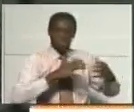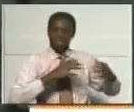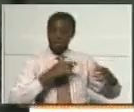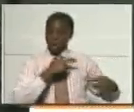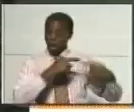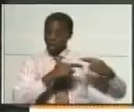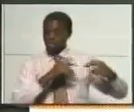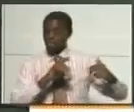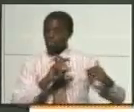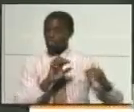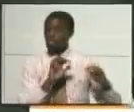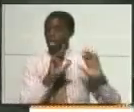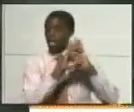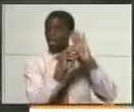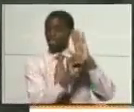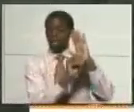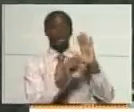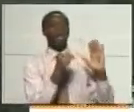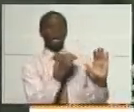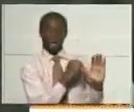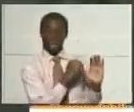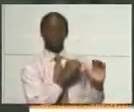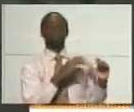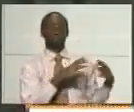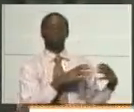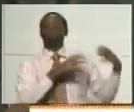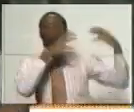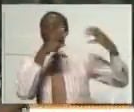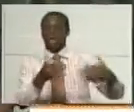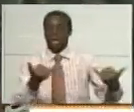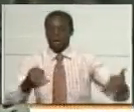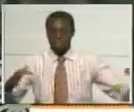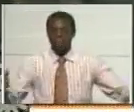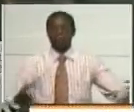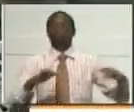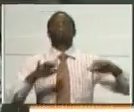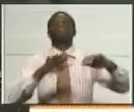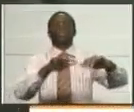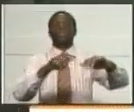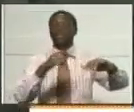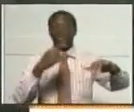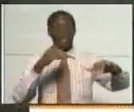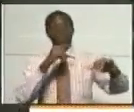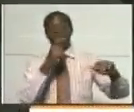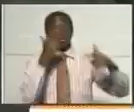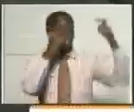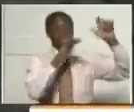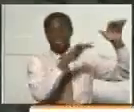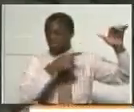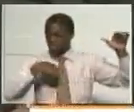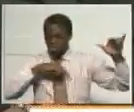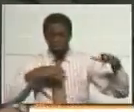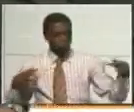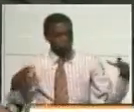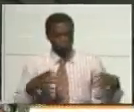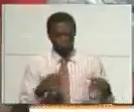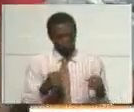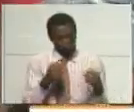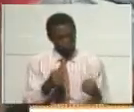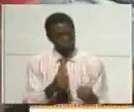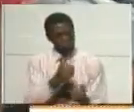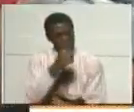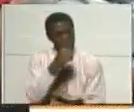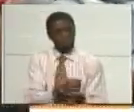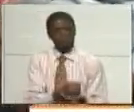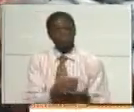ha sido activado. Y no solo los chavistas, estamos unidos férreamente para construir una Asamblea Nacional Constituyente